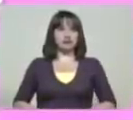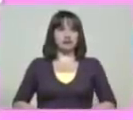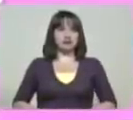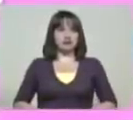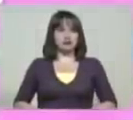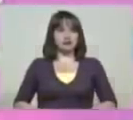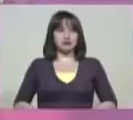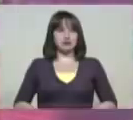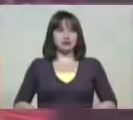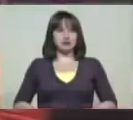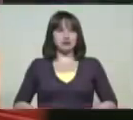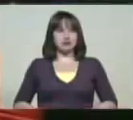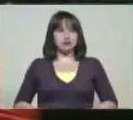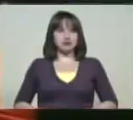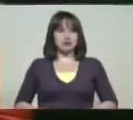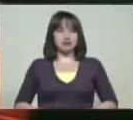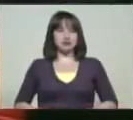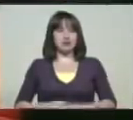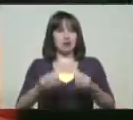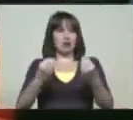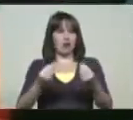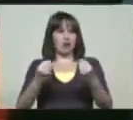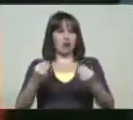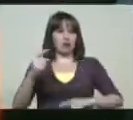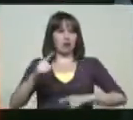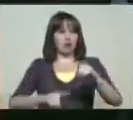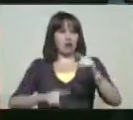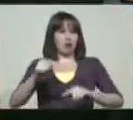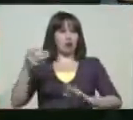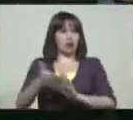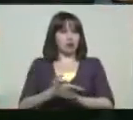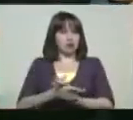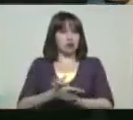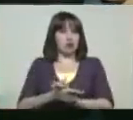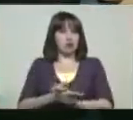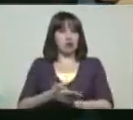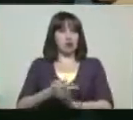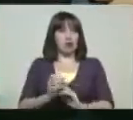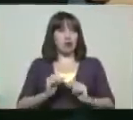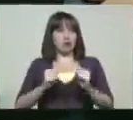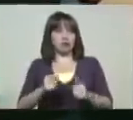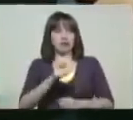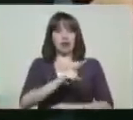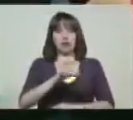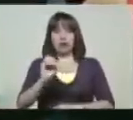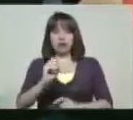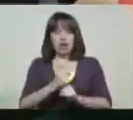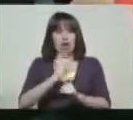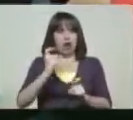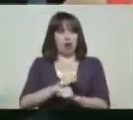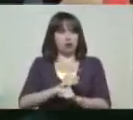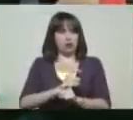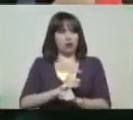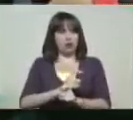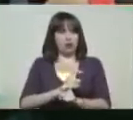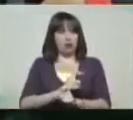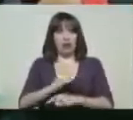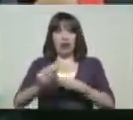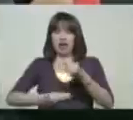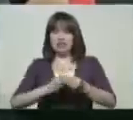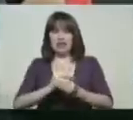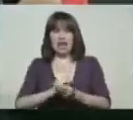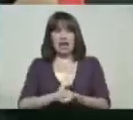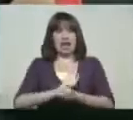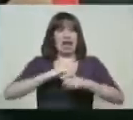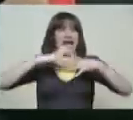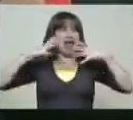producto. Yo aspiro que a partir del 20 de agosto se produzcan grandes cambios y